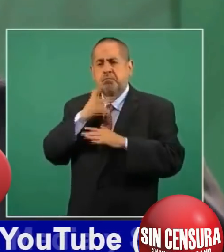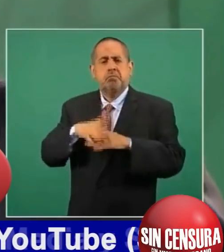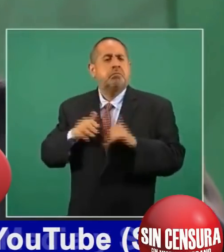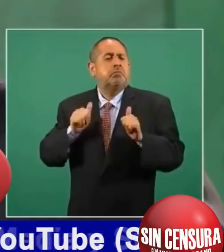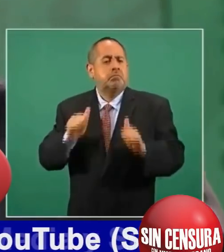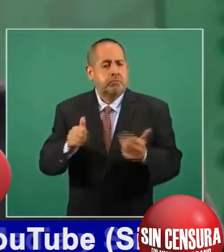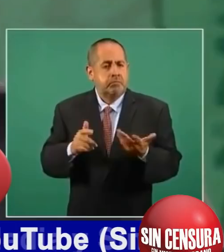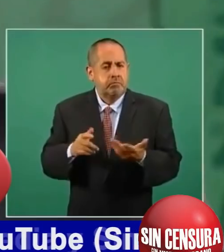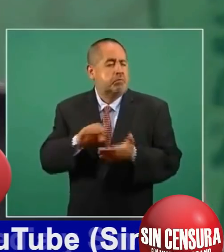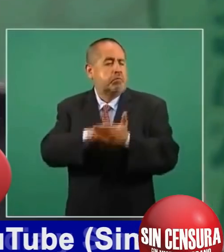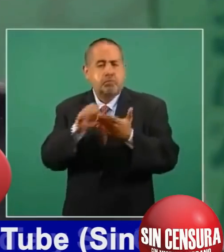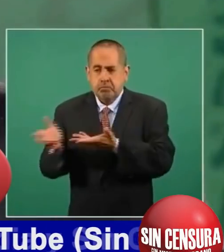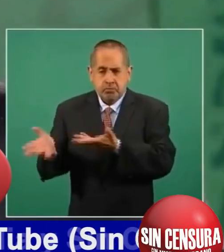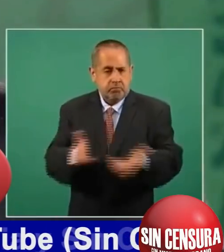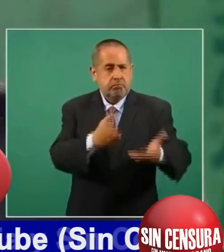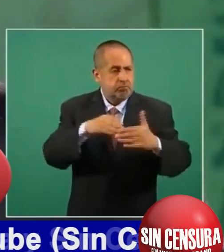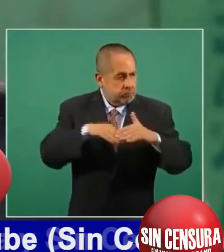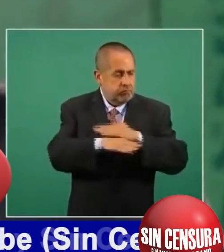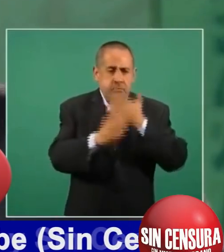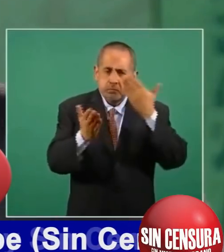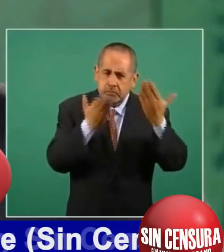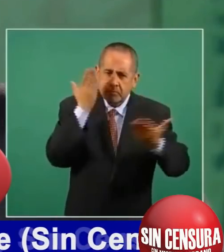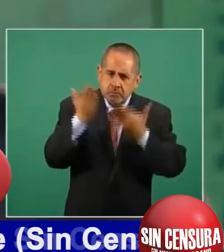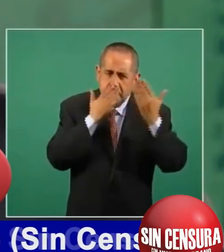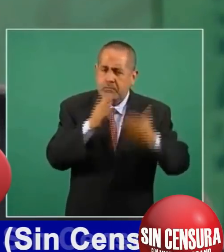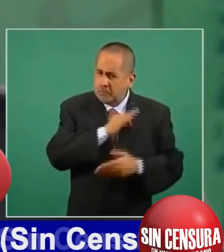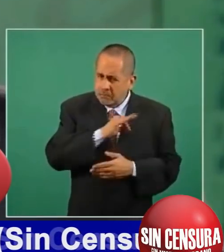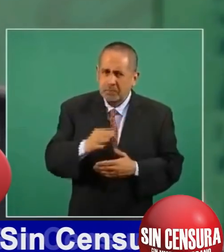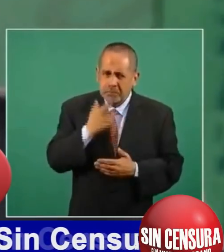para estudiar, que